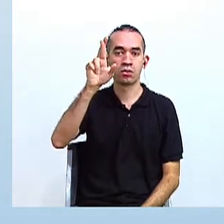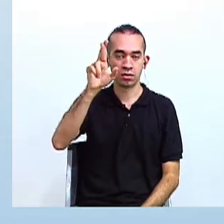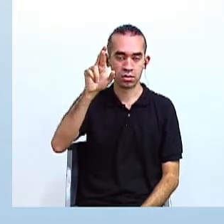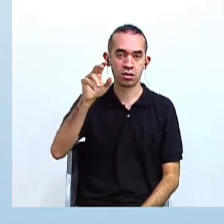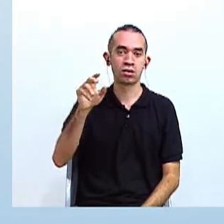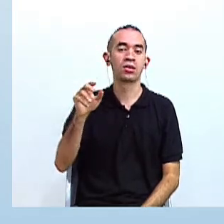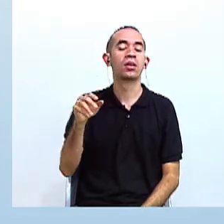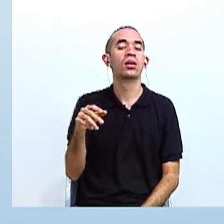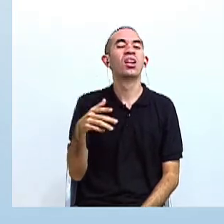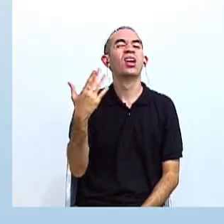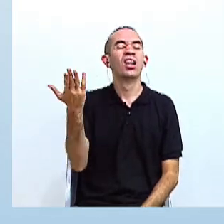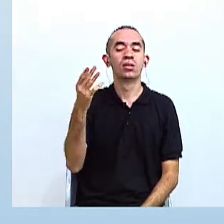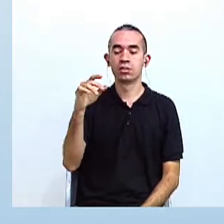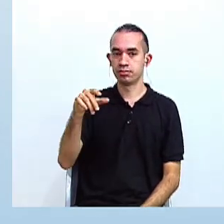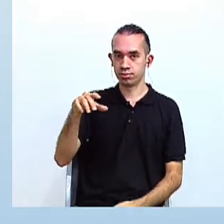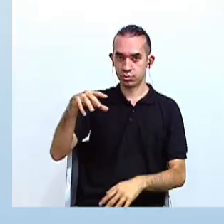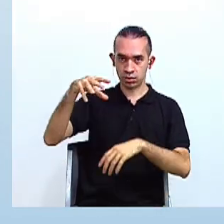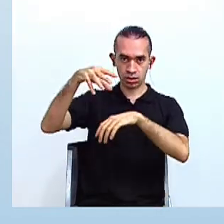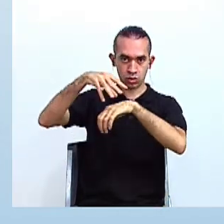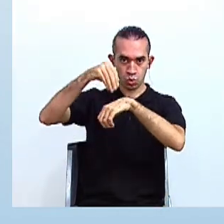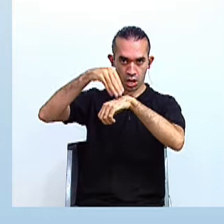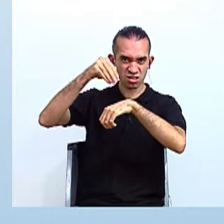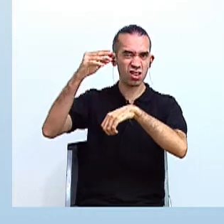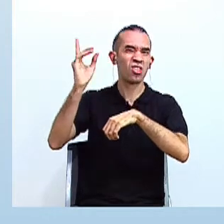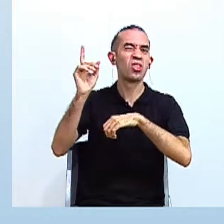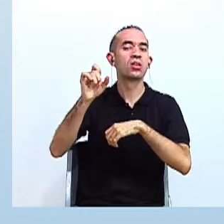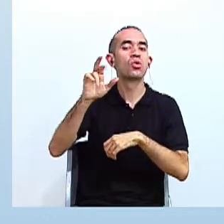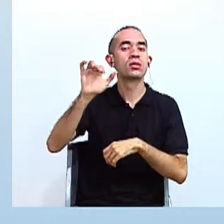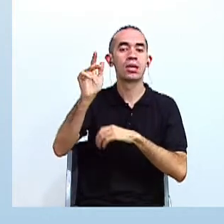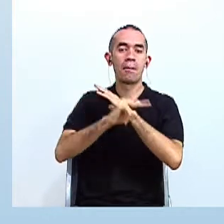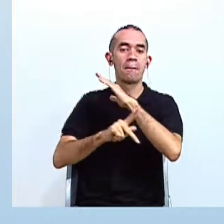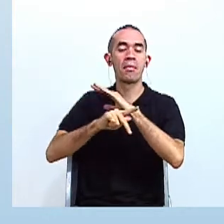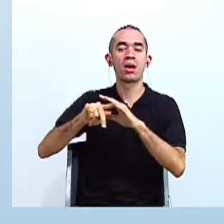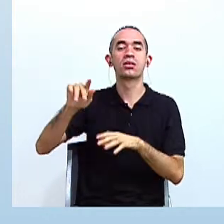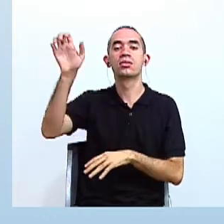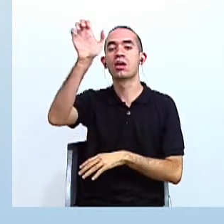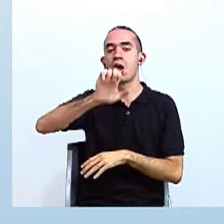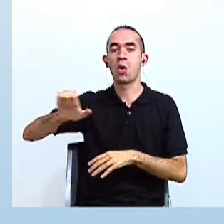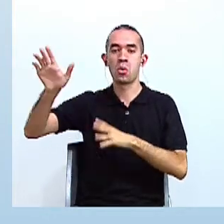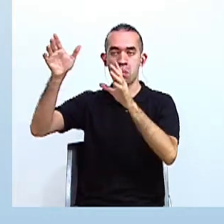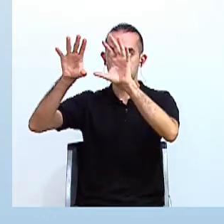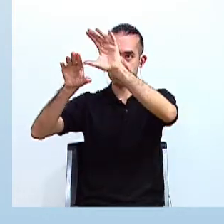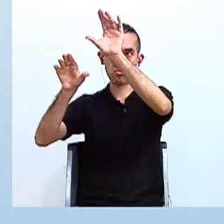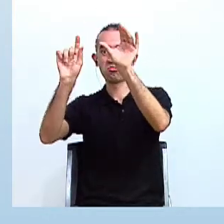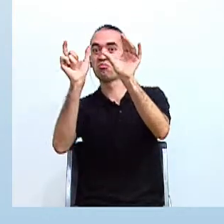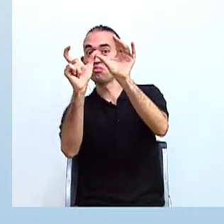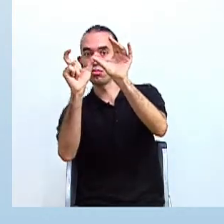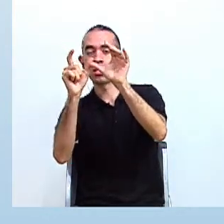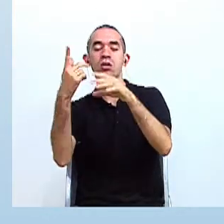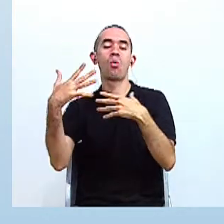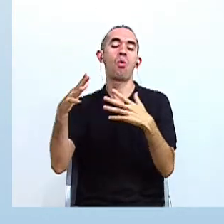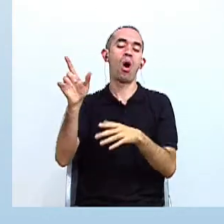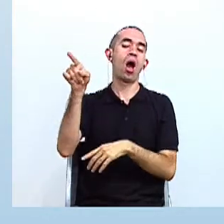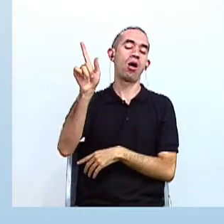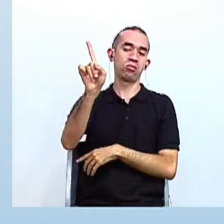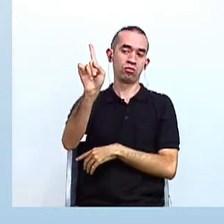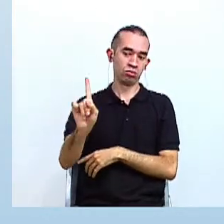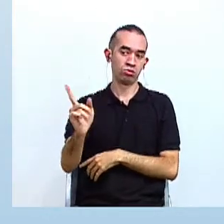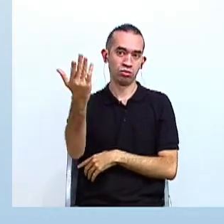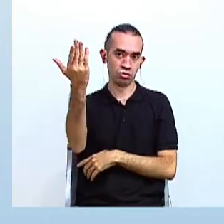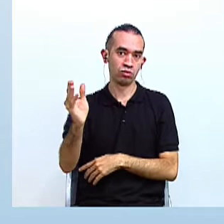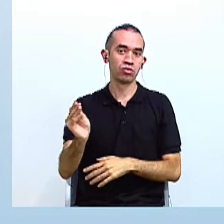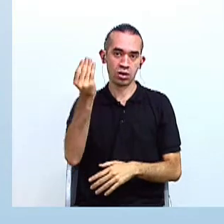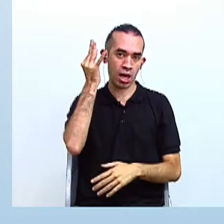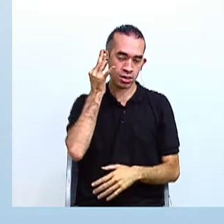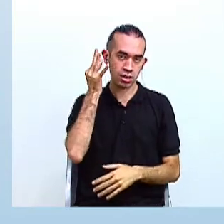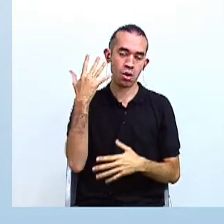solamente 17 años que con su ejemplo nos da a entender todo lo que nosotros podemos hacer siendo jóvenes.